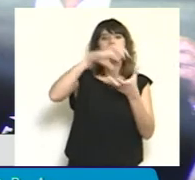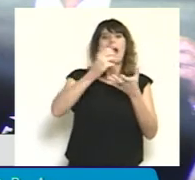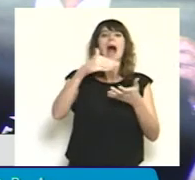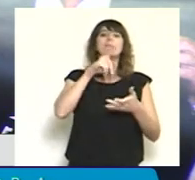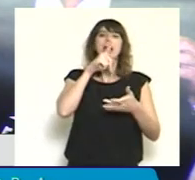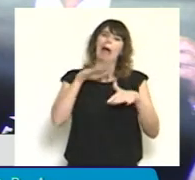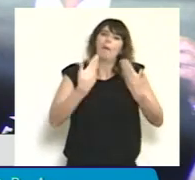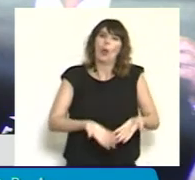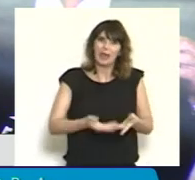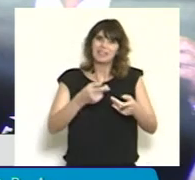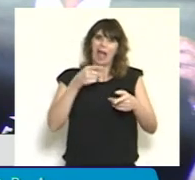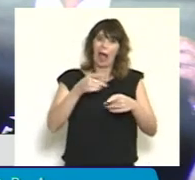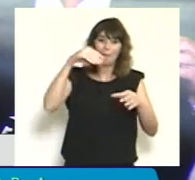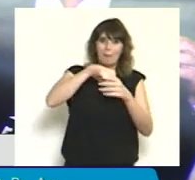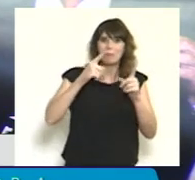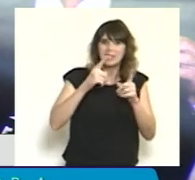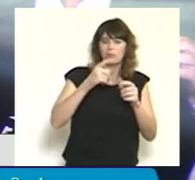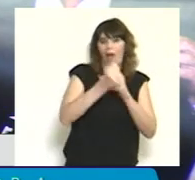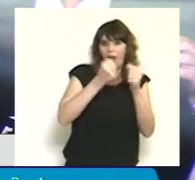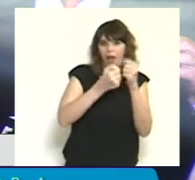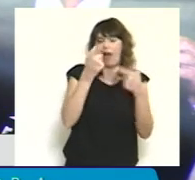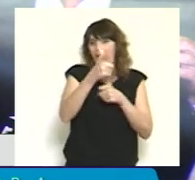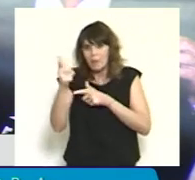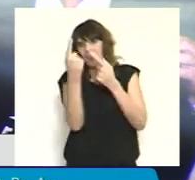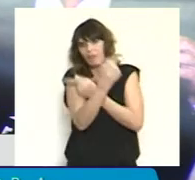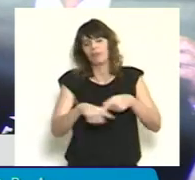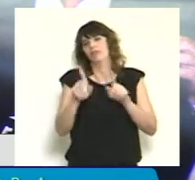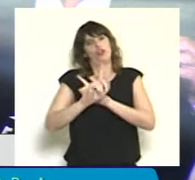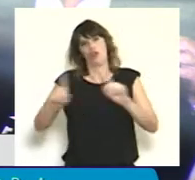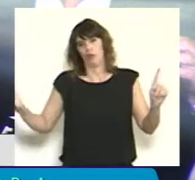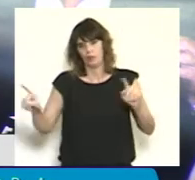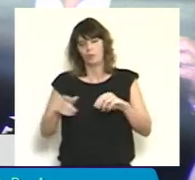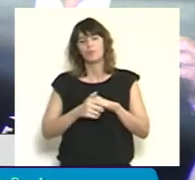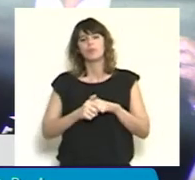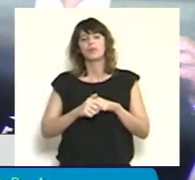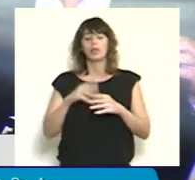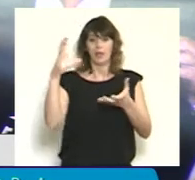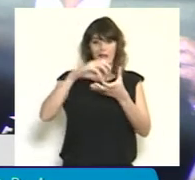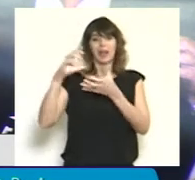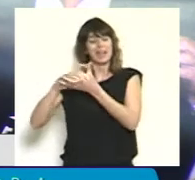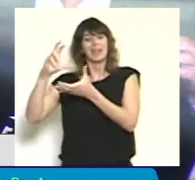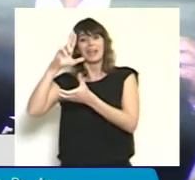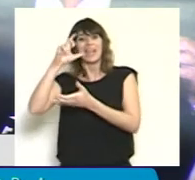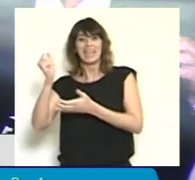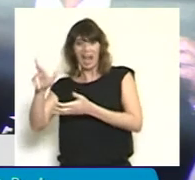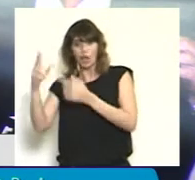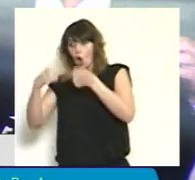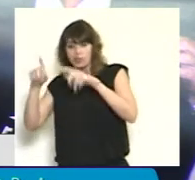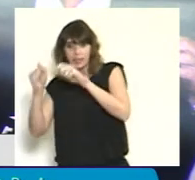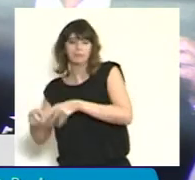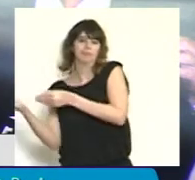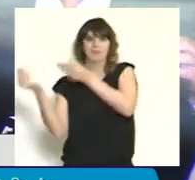Por otra parte, el RENAR transfiere sus bienes al ANMAC y el personal que actualmente